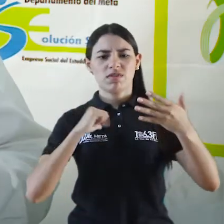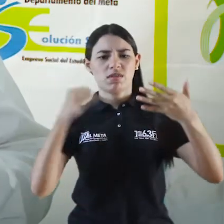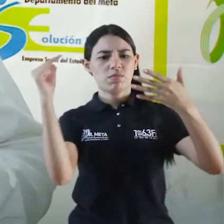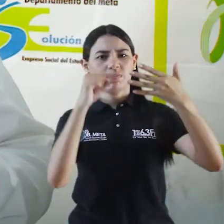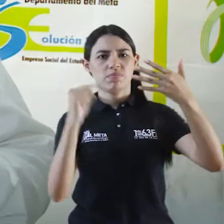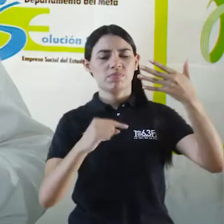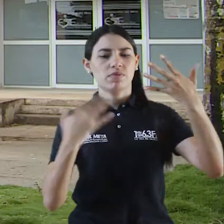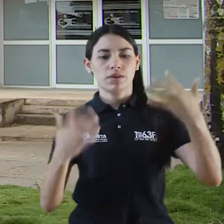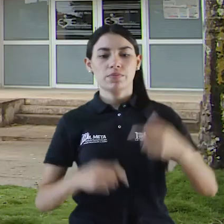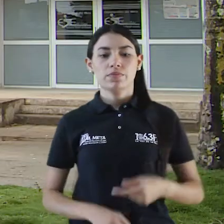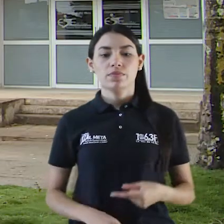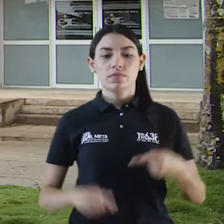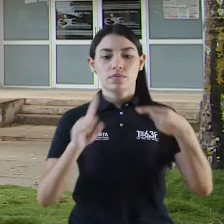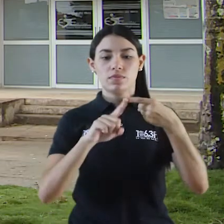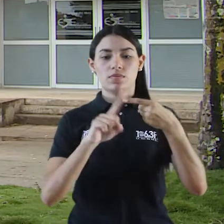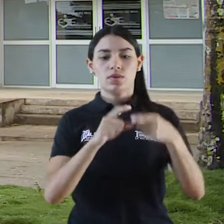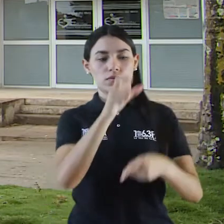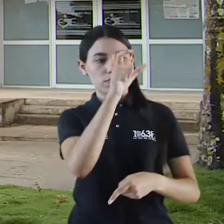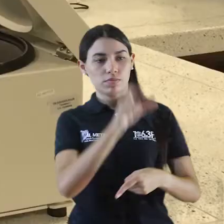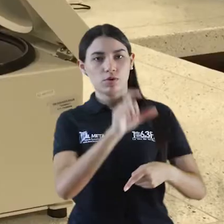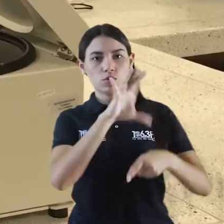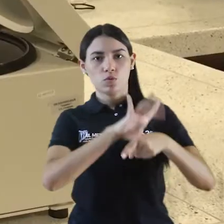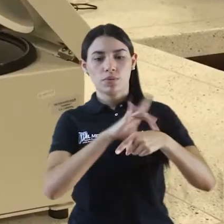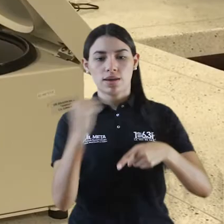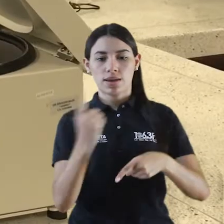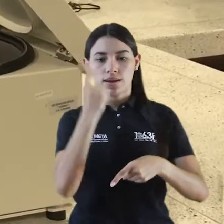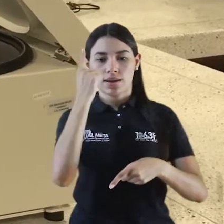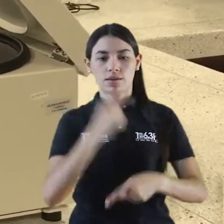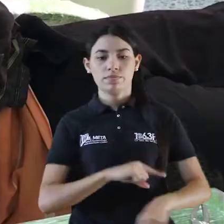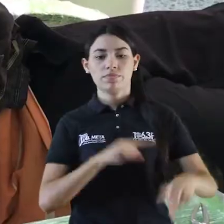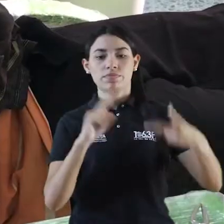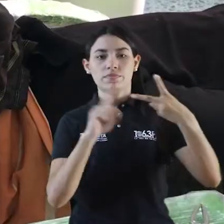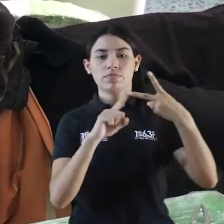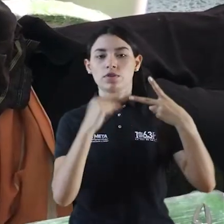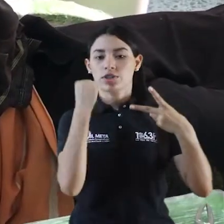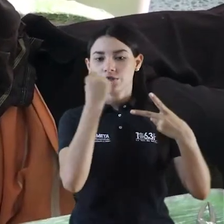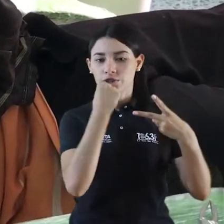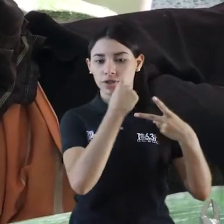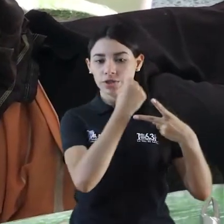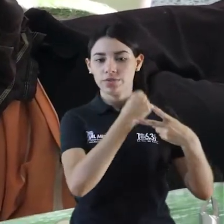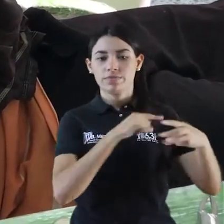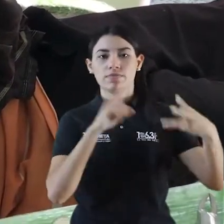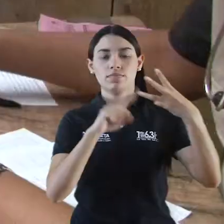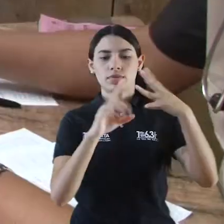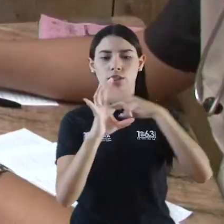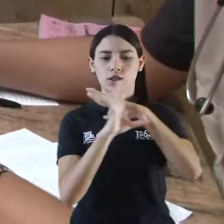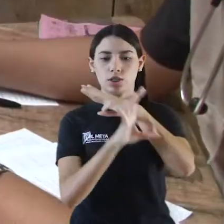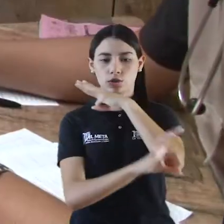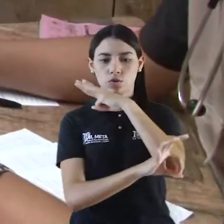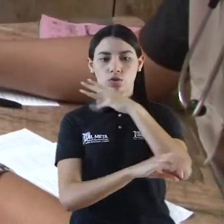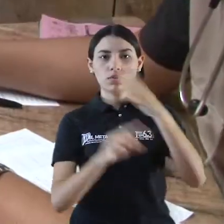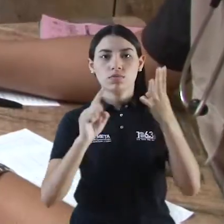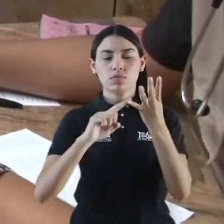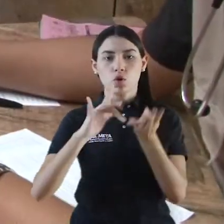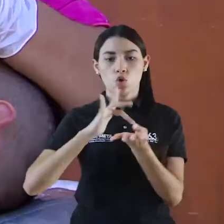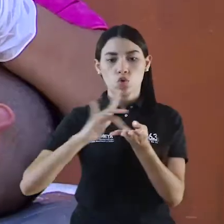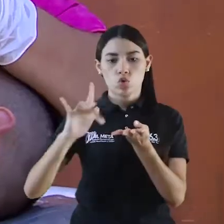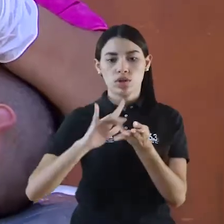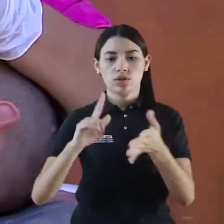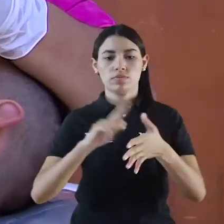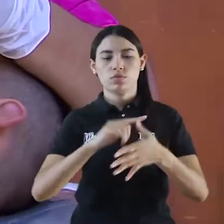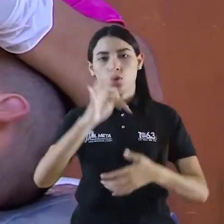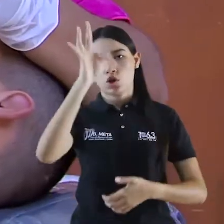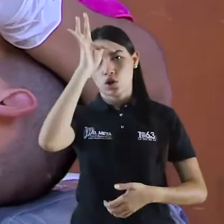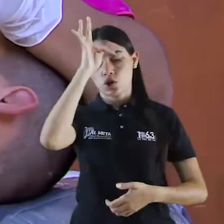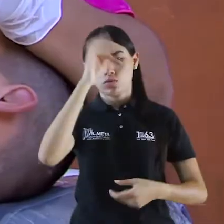consulta externa por medicina, consulta externa por odontología, consulta de urgencias, hospitalización, conservación, laboratorio